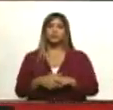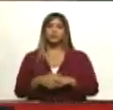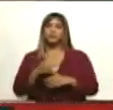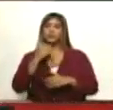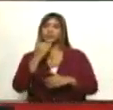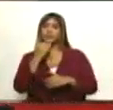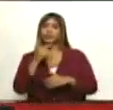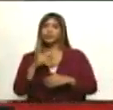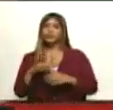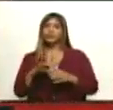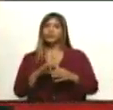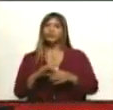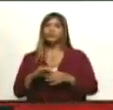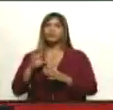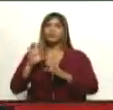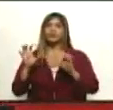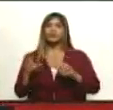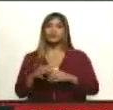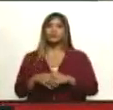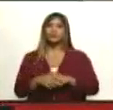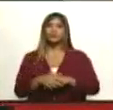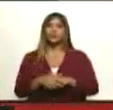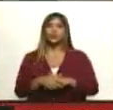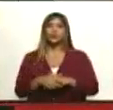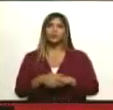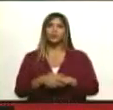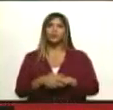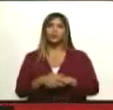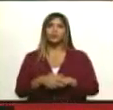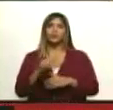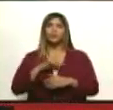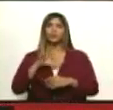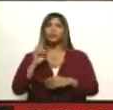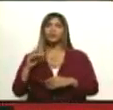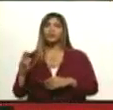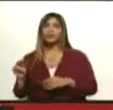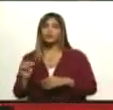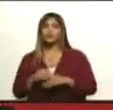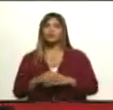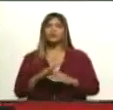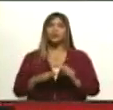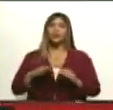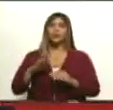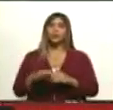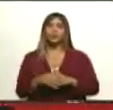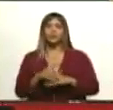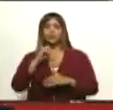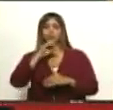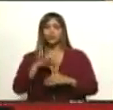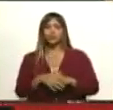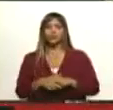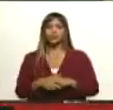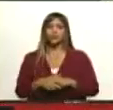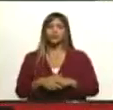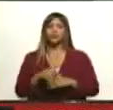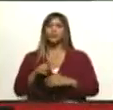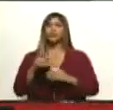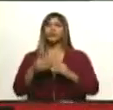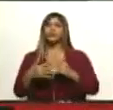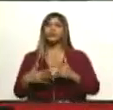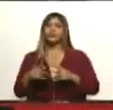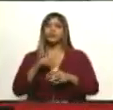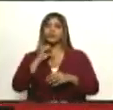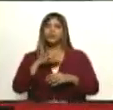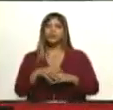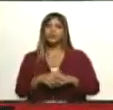entre los países del Caribe a través del caricón fue un paso excepcional histórico ya ha descrito acá